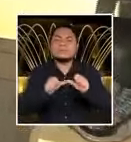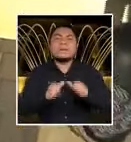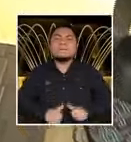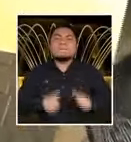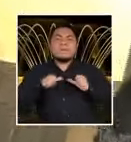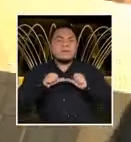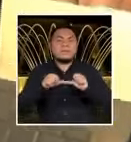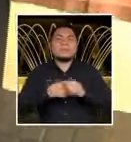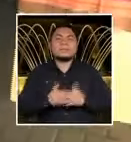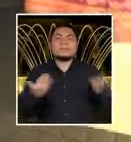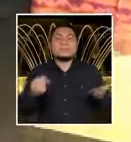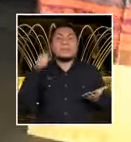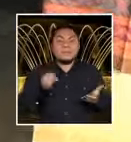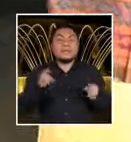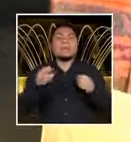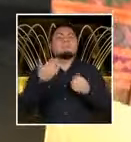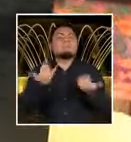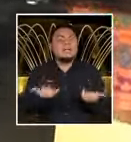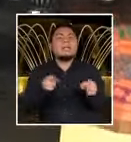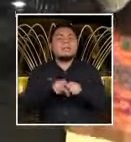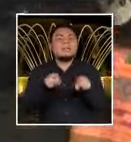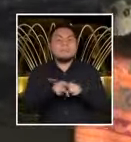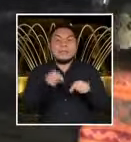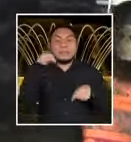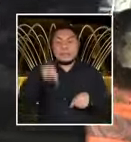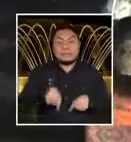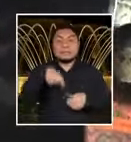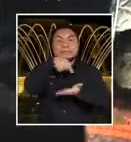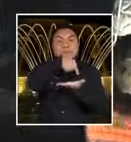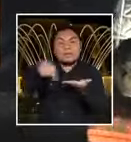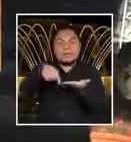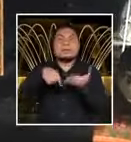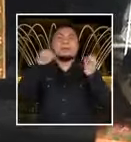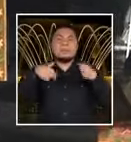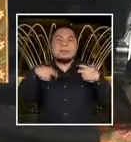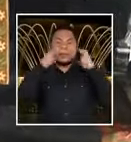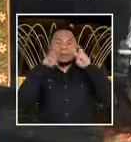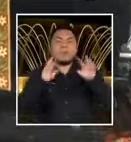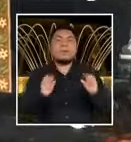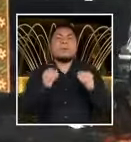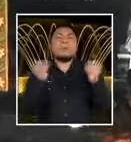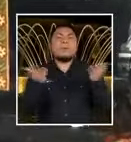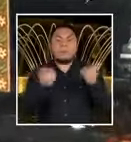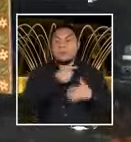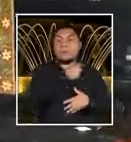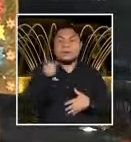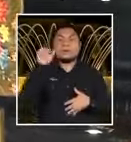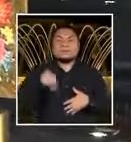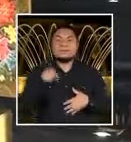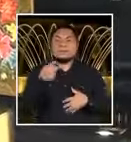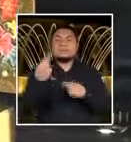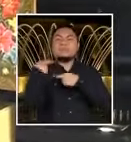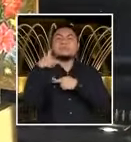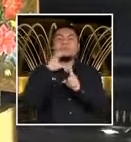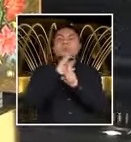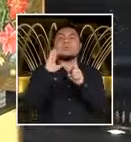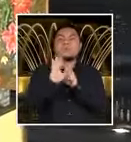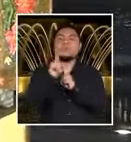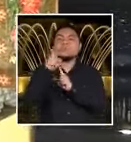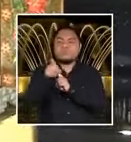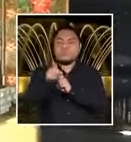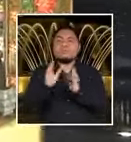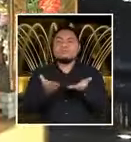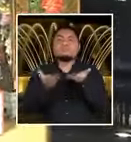vivas. Y de ese modo también, en estas semanas, hemos visto cómo ellos que representan a sus comunidades